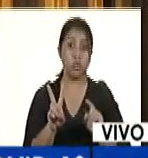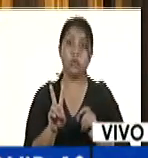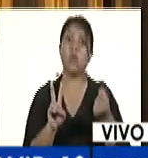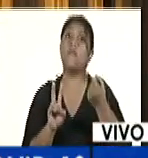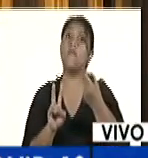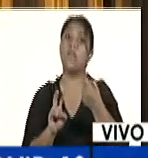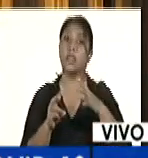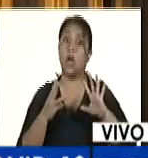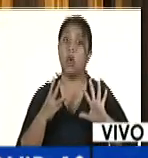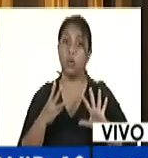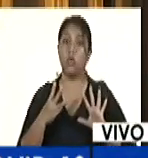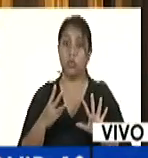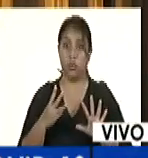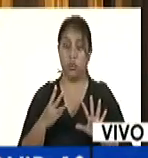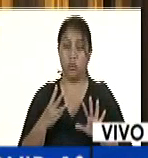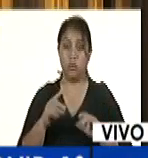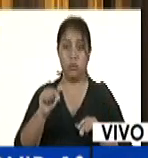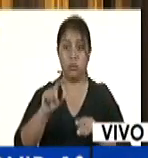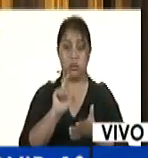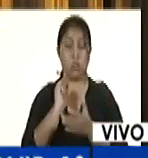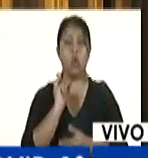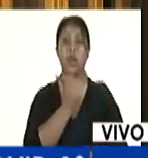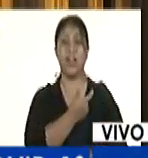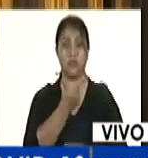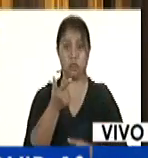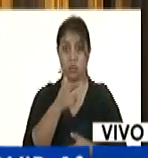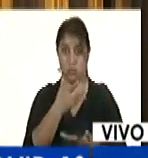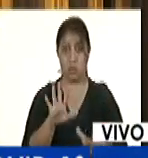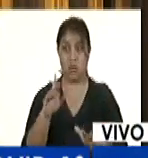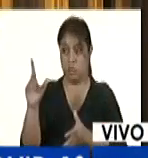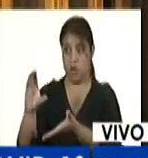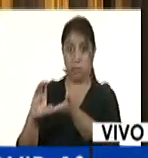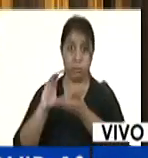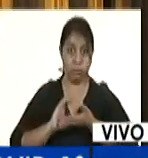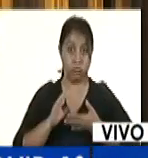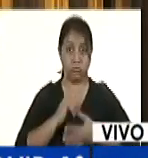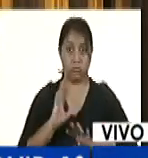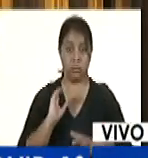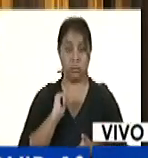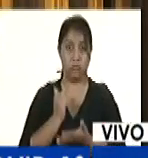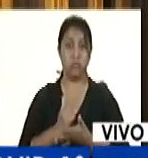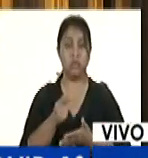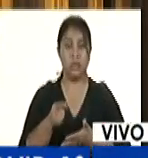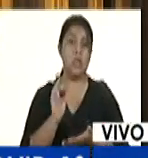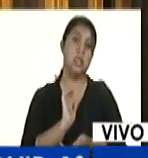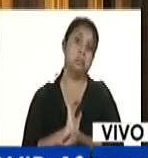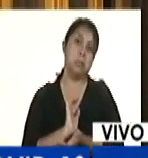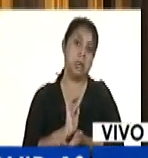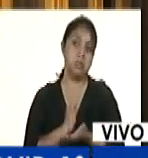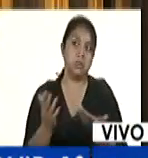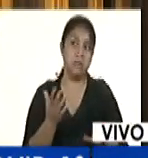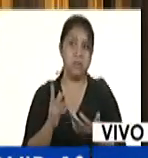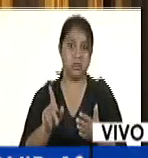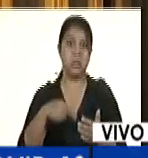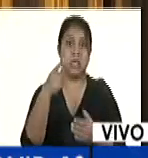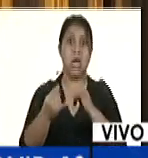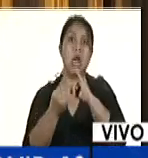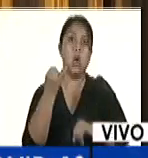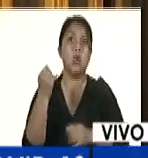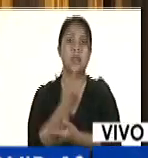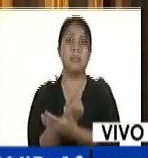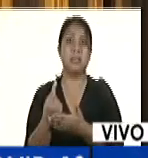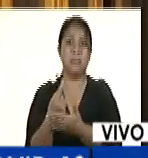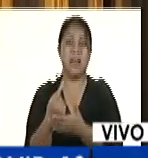de la República nos proporcionó. Y que esperaríamos que en la última semana de abril y principios de mayo tengamos